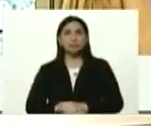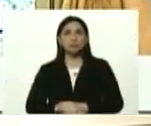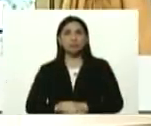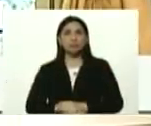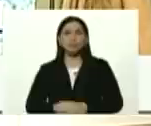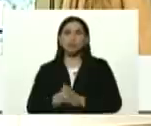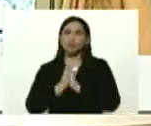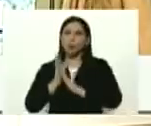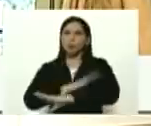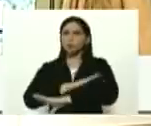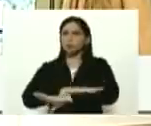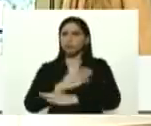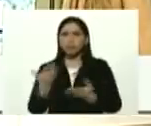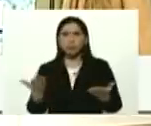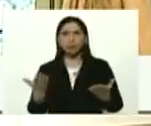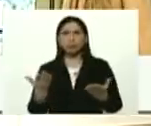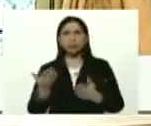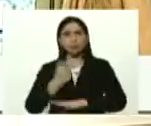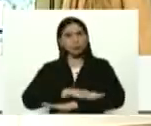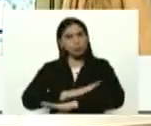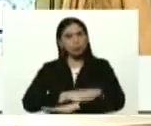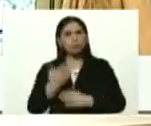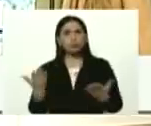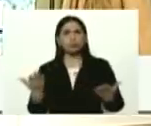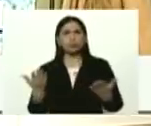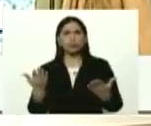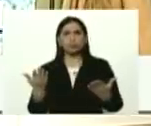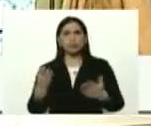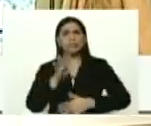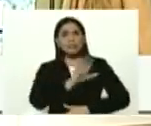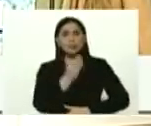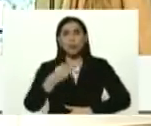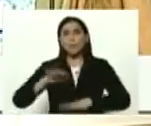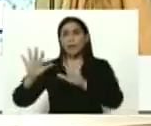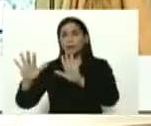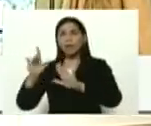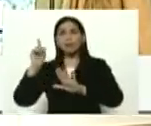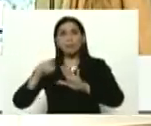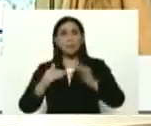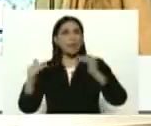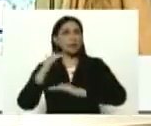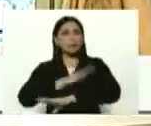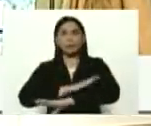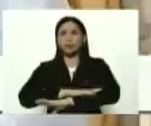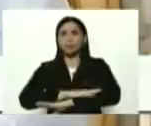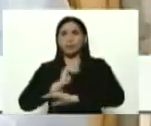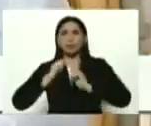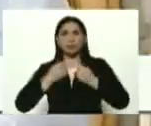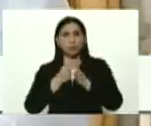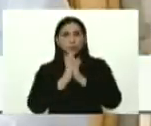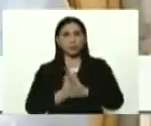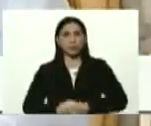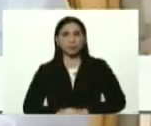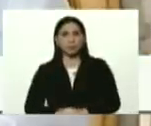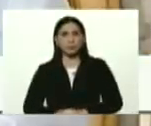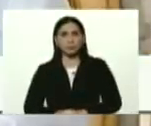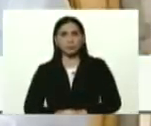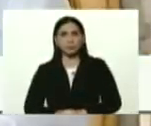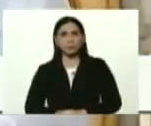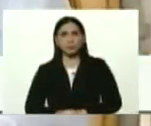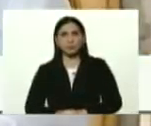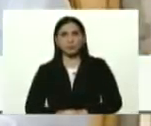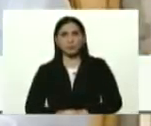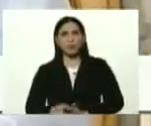Máxima disciplina, máxima disciplina. Por eso hablo del 5 más 10 y la máxima disciplina, Aristóbulo. Si